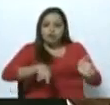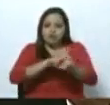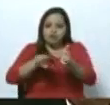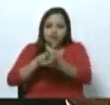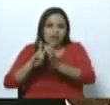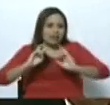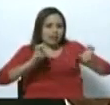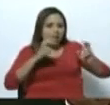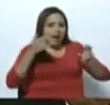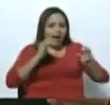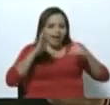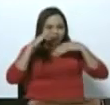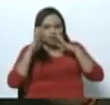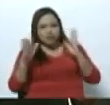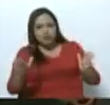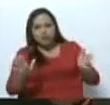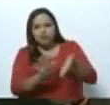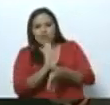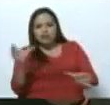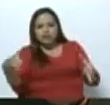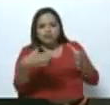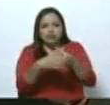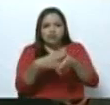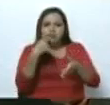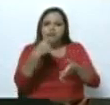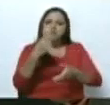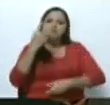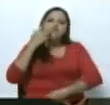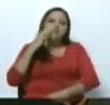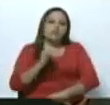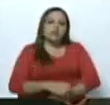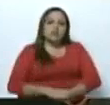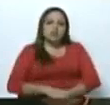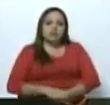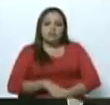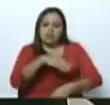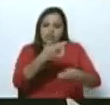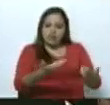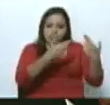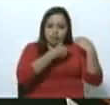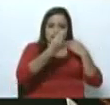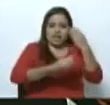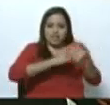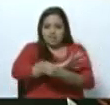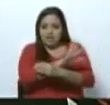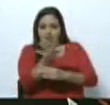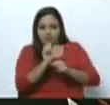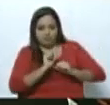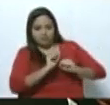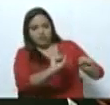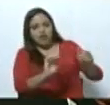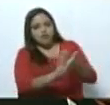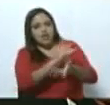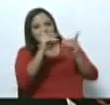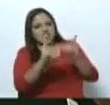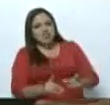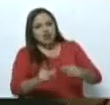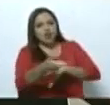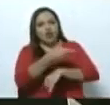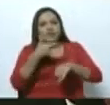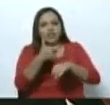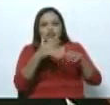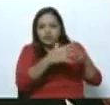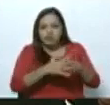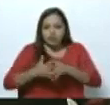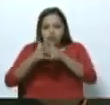fueron abordados durante esta reunión, como ratificar la posición que ha asumido el ALBA TCP en rechazo a esta decisión que ha tomado el gobierno de los Estados